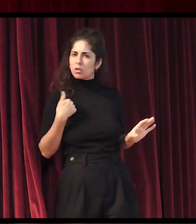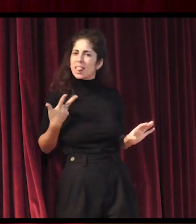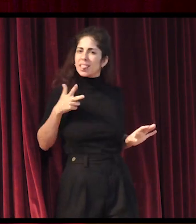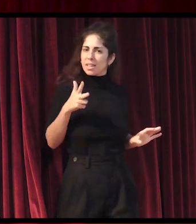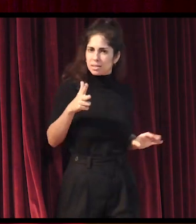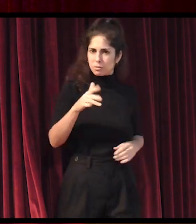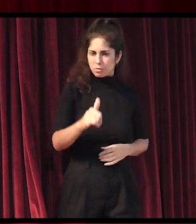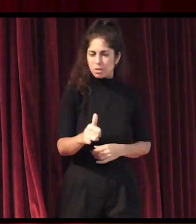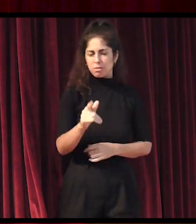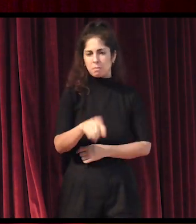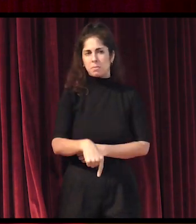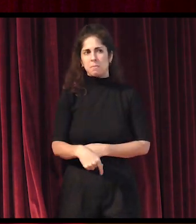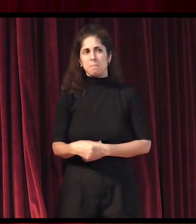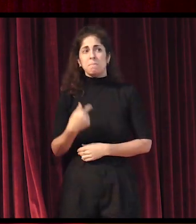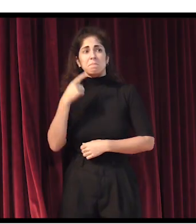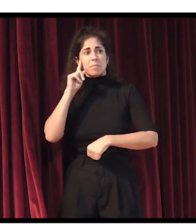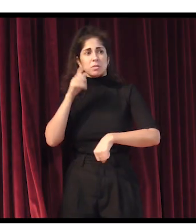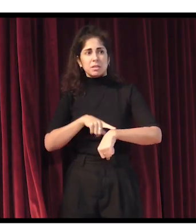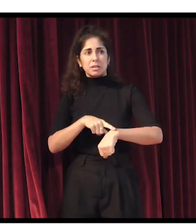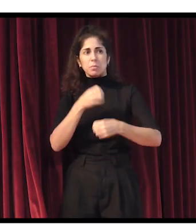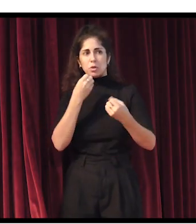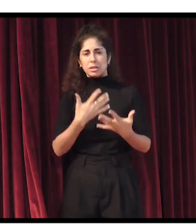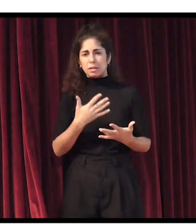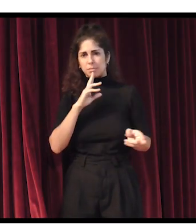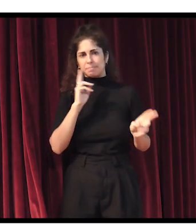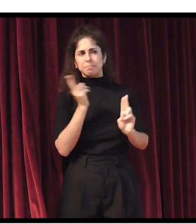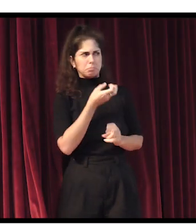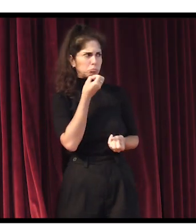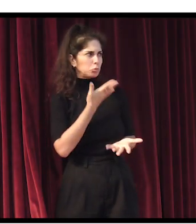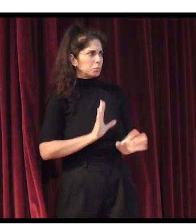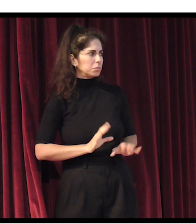No sé cómo voy de tiempo. ¿Sí?